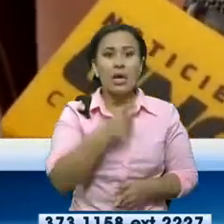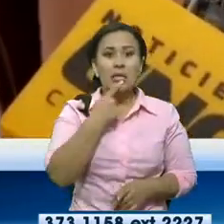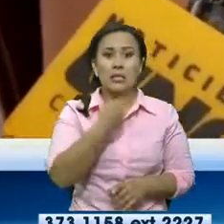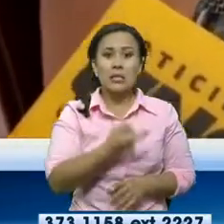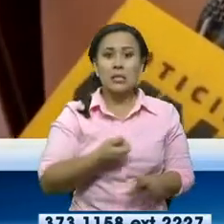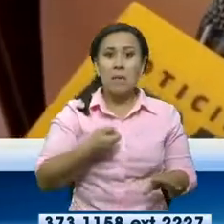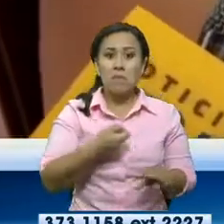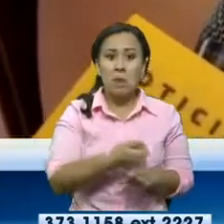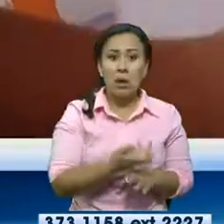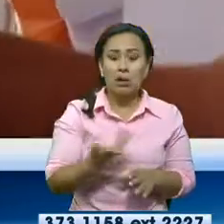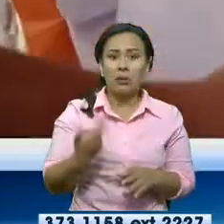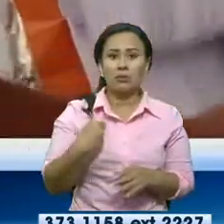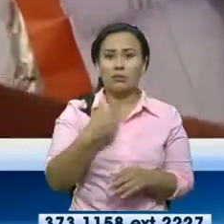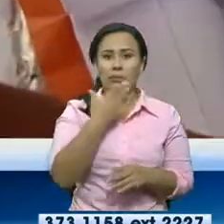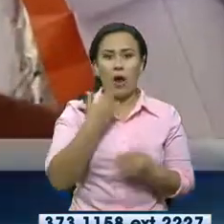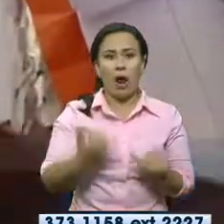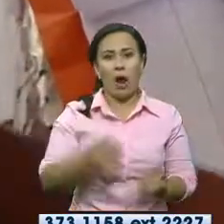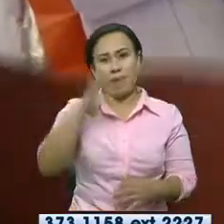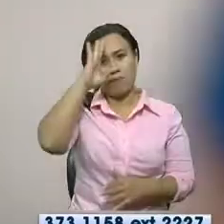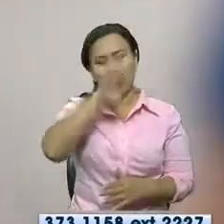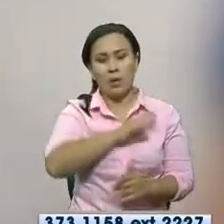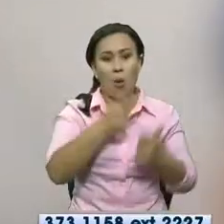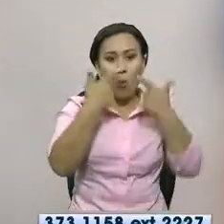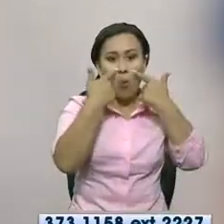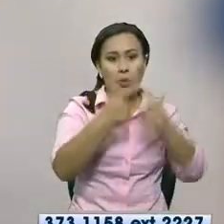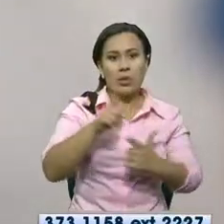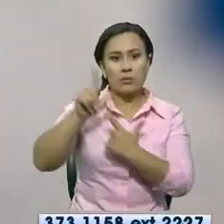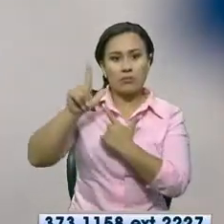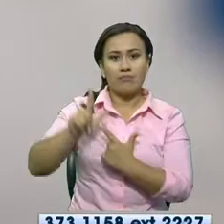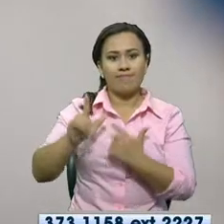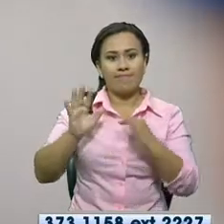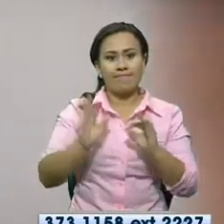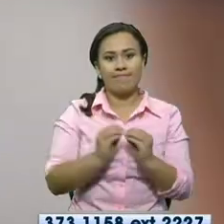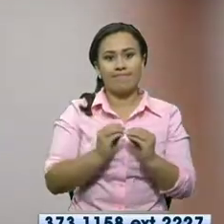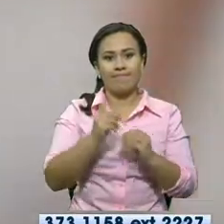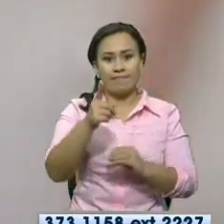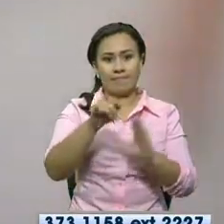adolescente acusado. Desde la provincia de Santa Elena informó Darwin Villao.